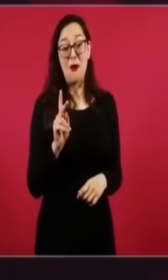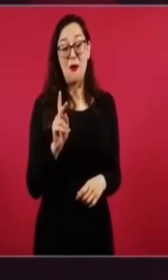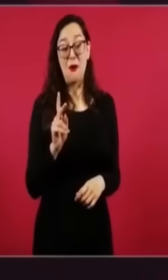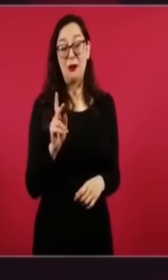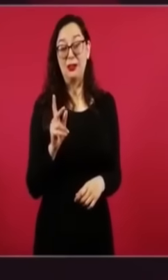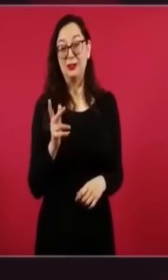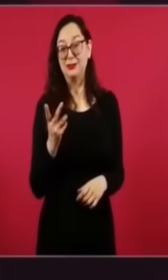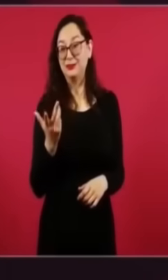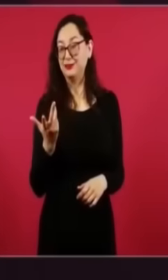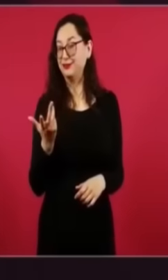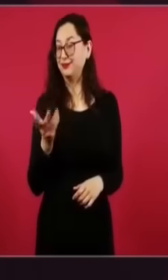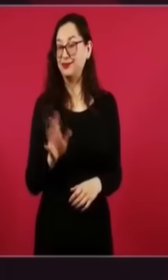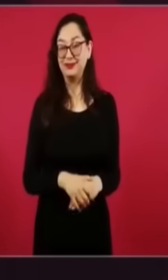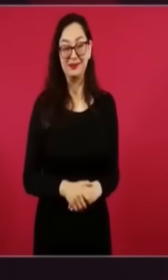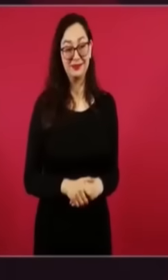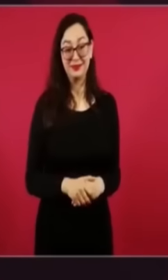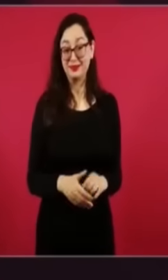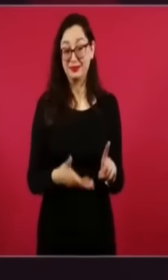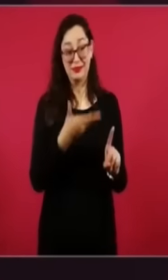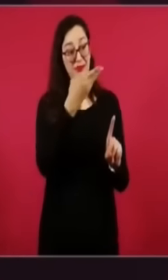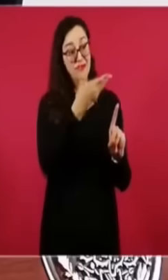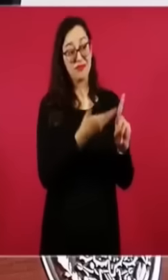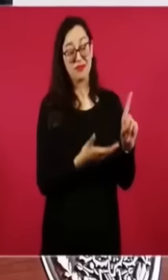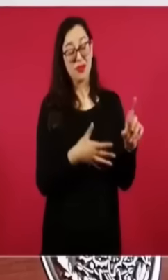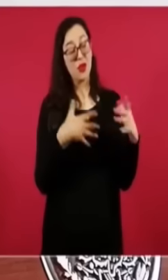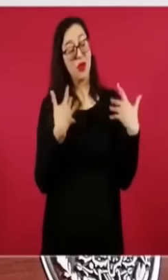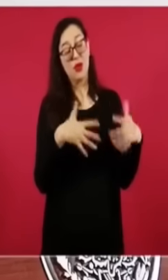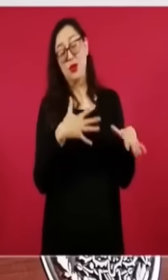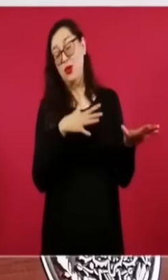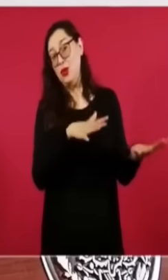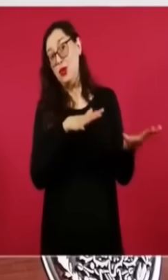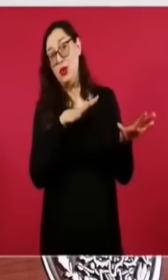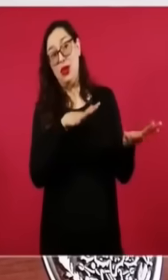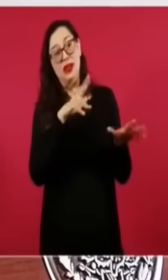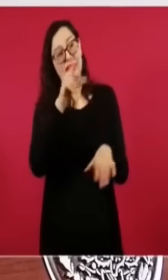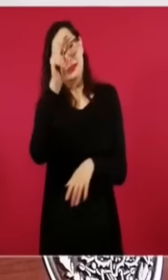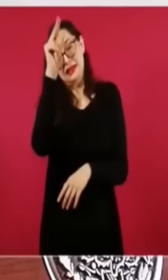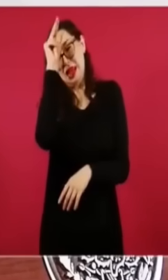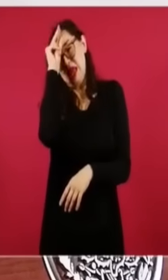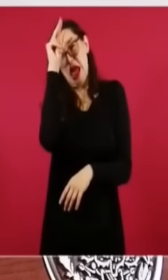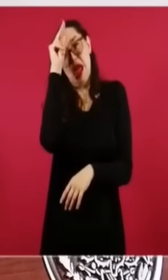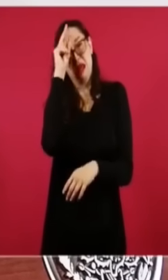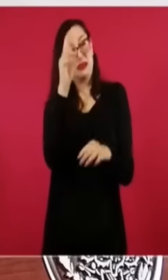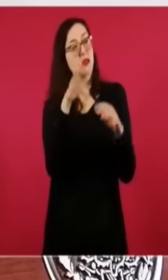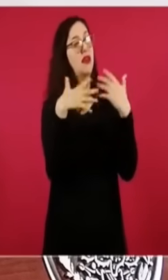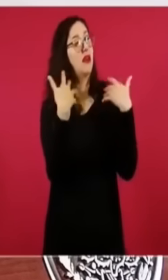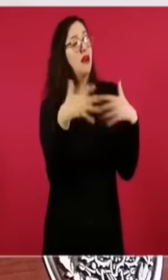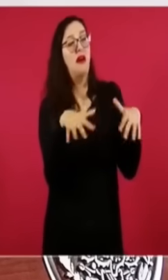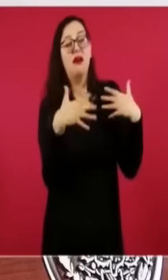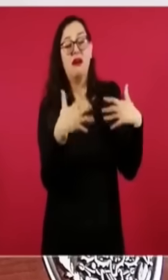qué hombre tan inteligente, ¿no? Imagínense